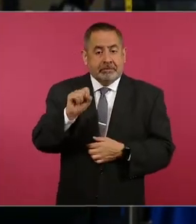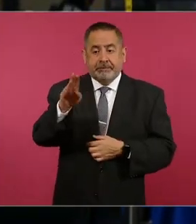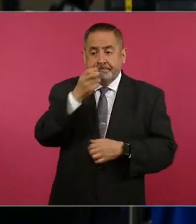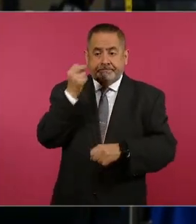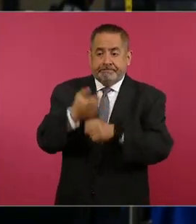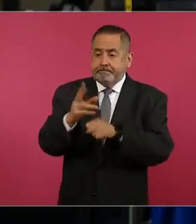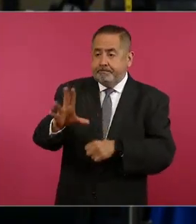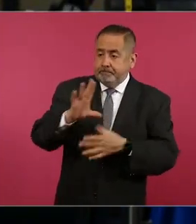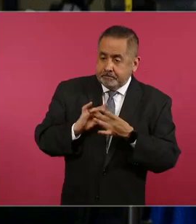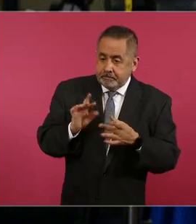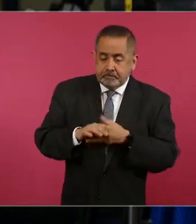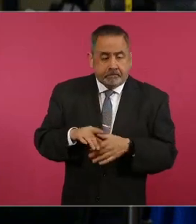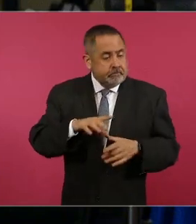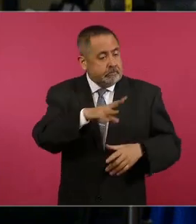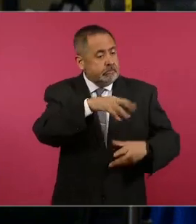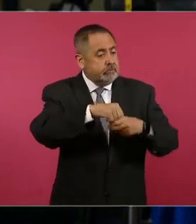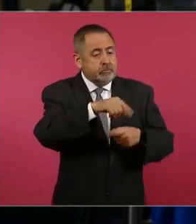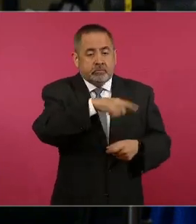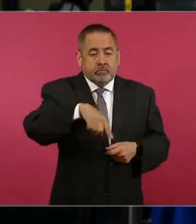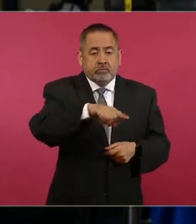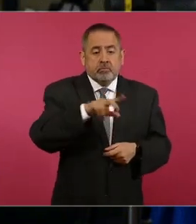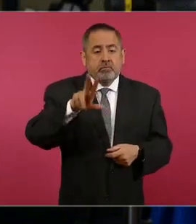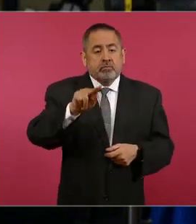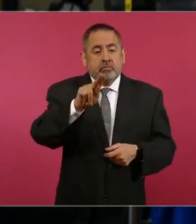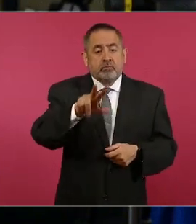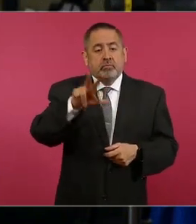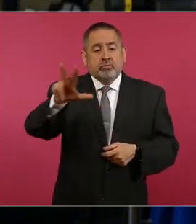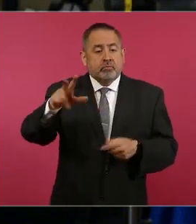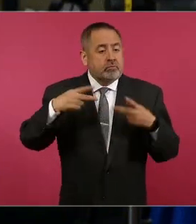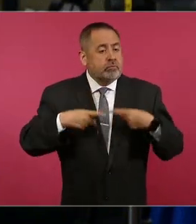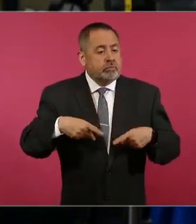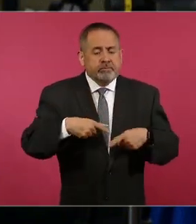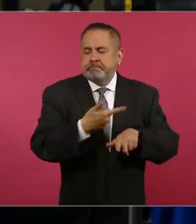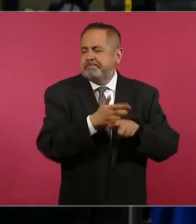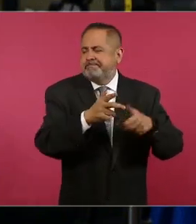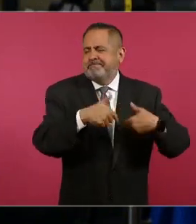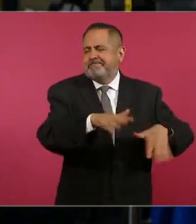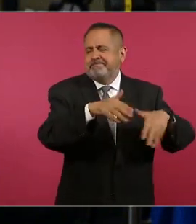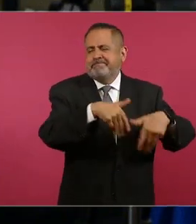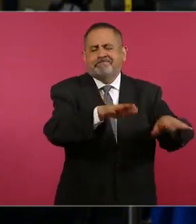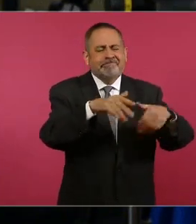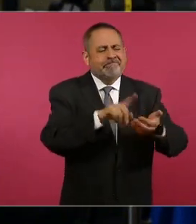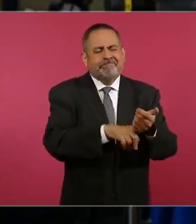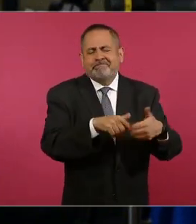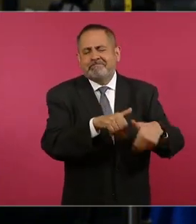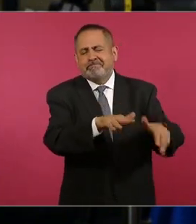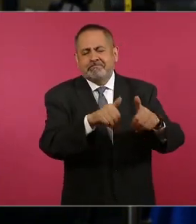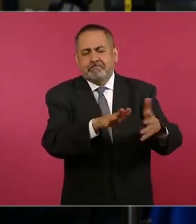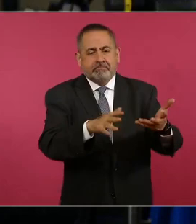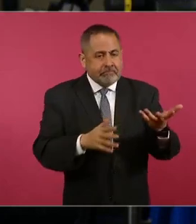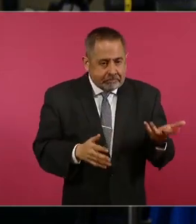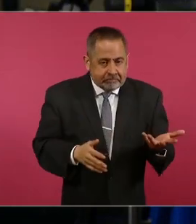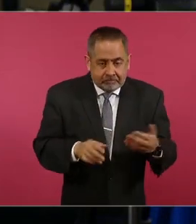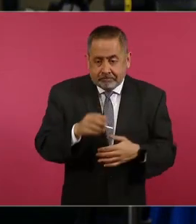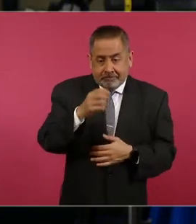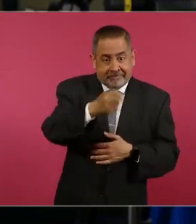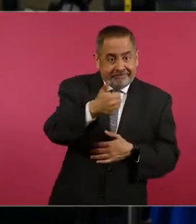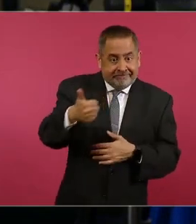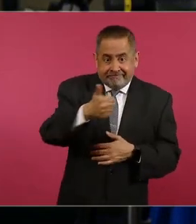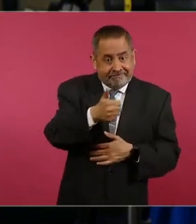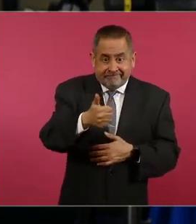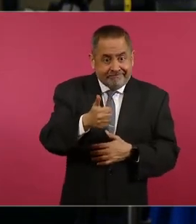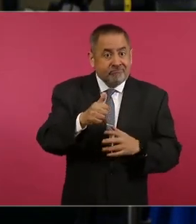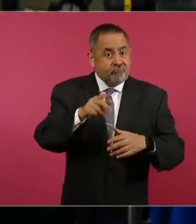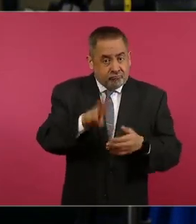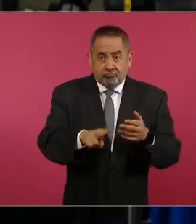que son 88 las personas que han sido liberadas por esta sentencia. Ya no son 66, sino